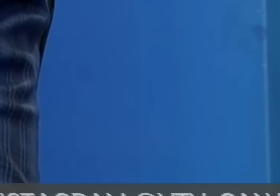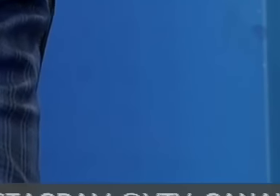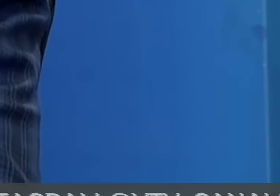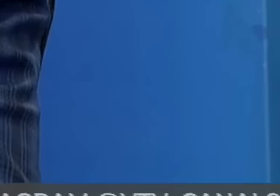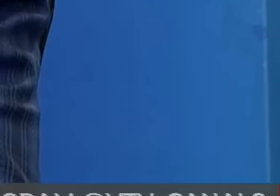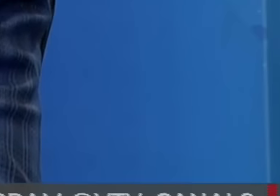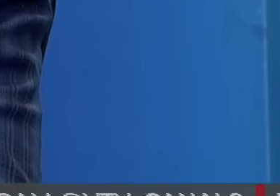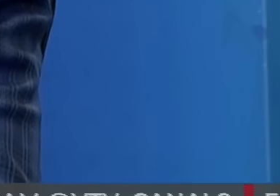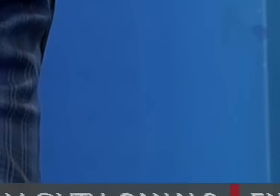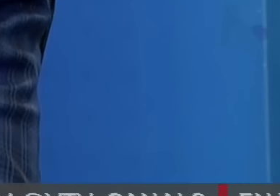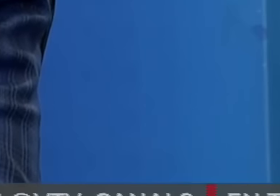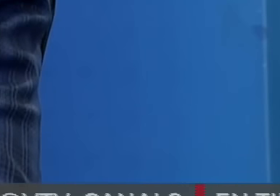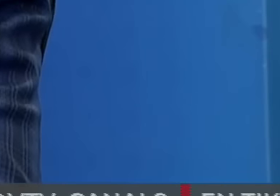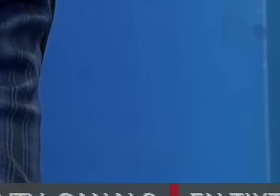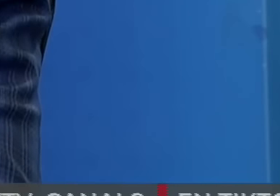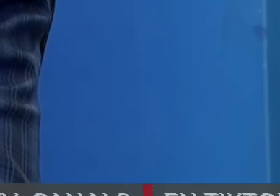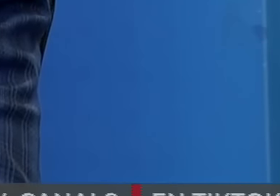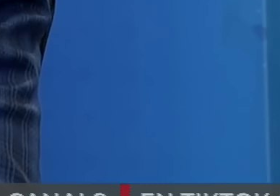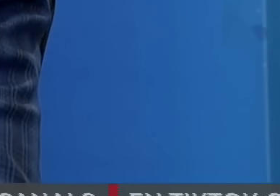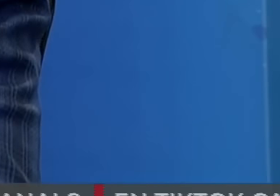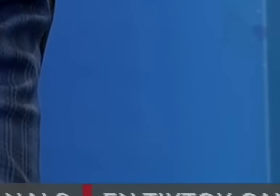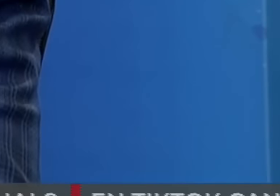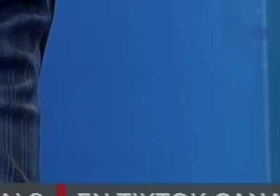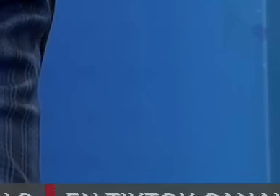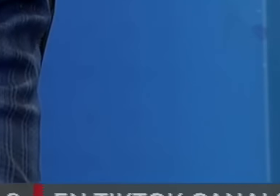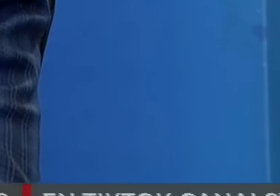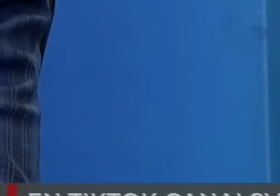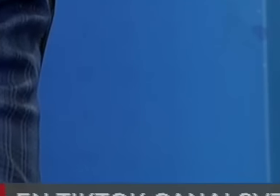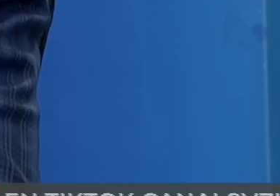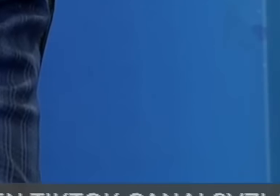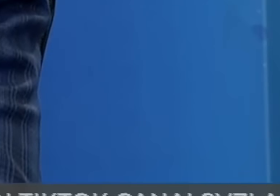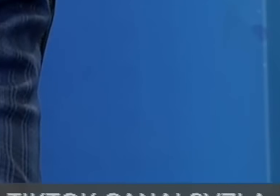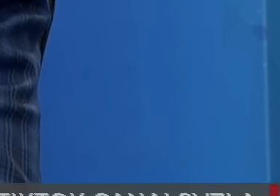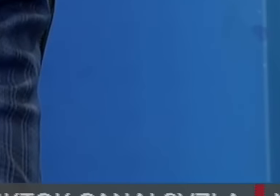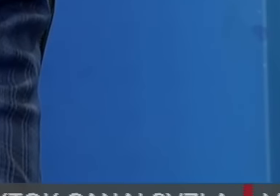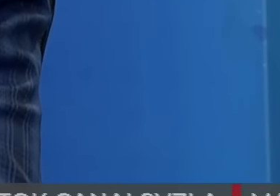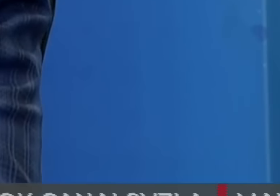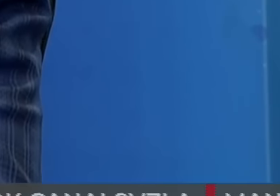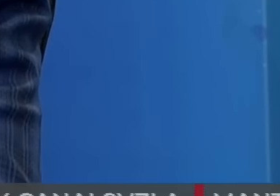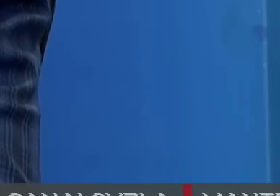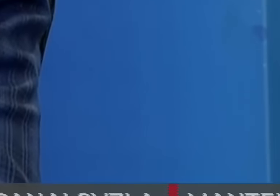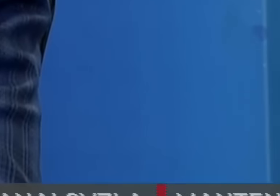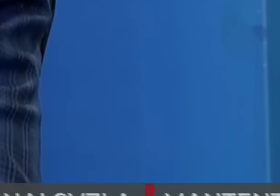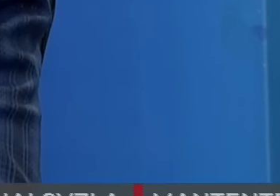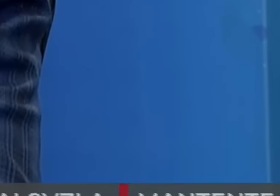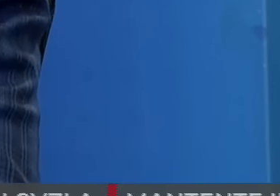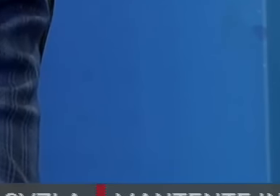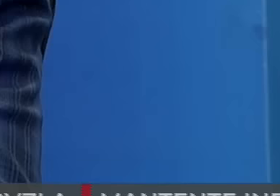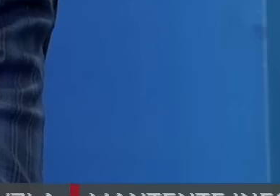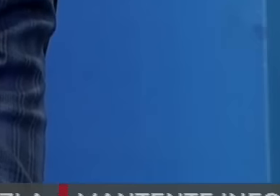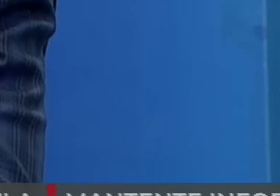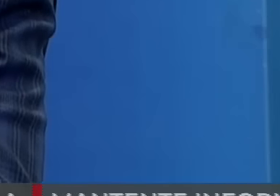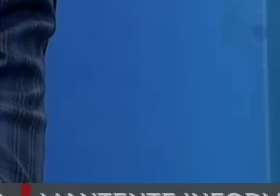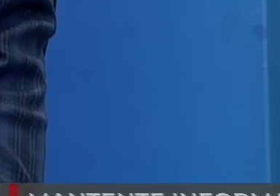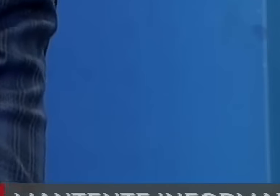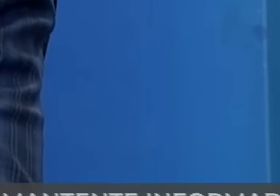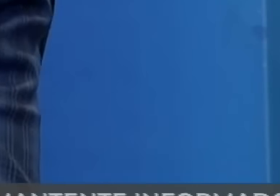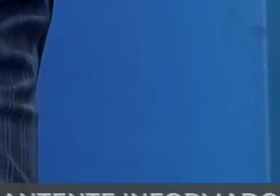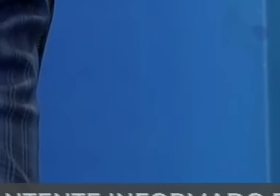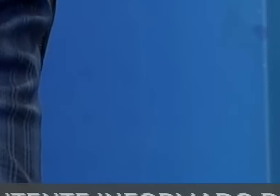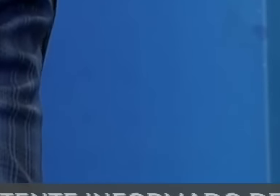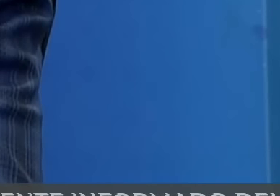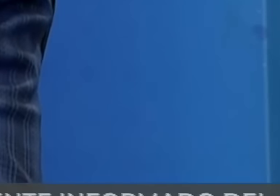comunal. Hoy por hoy tenemos 4.530 circuitos comunales. Yo le decía al ministro Ángel Prado el otro día, visitando allá